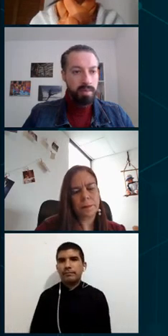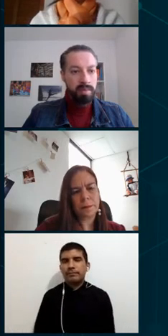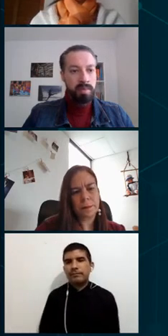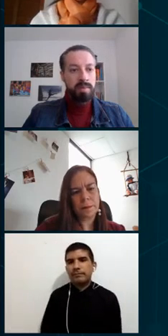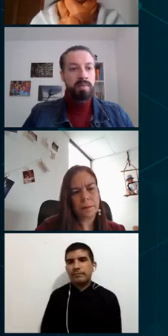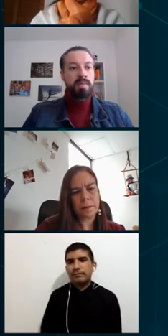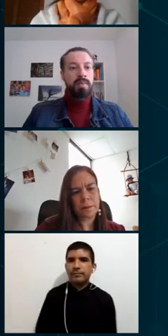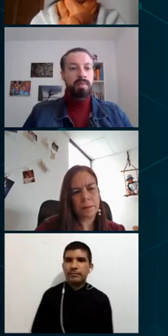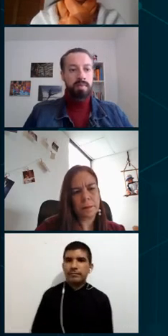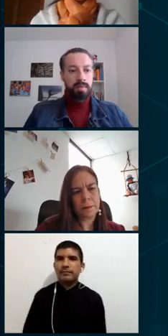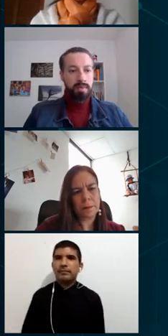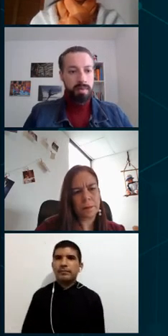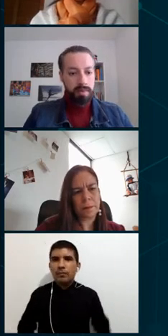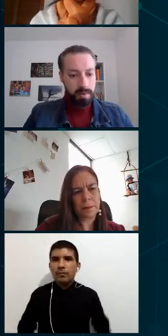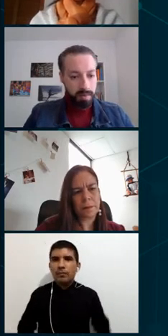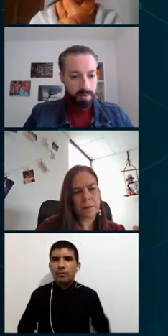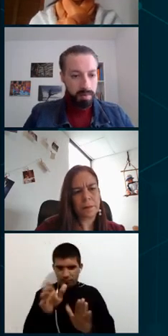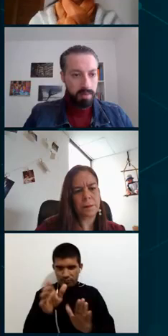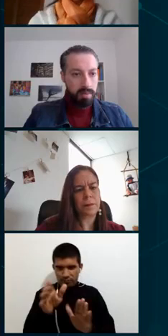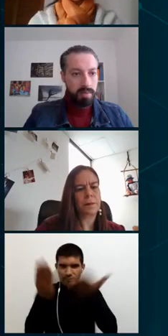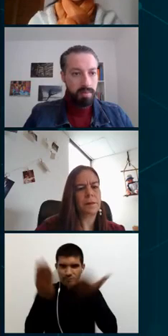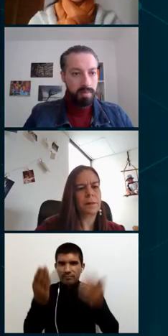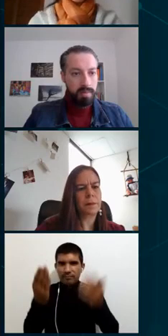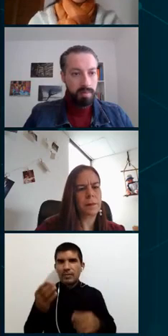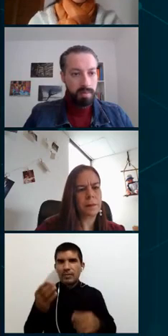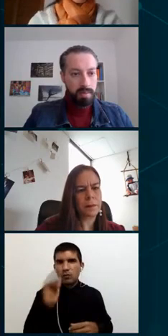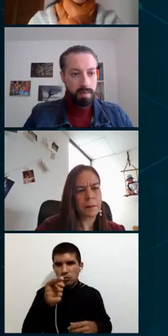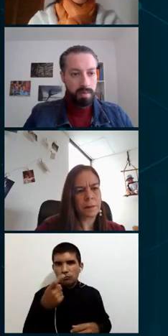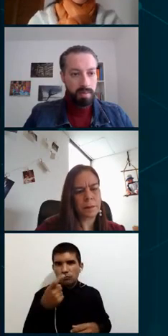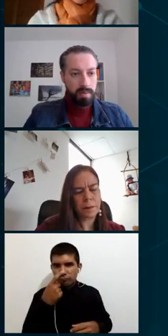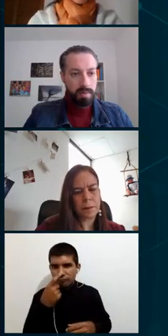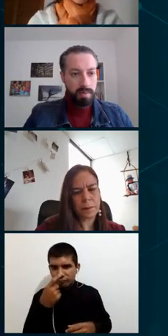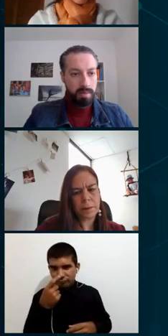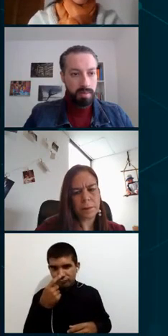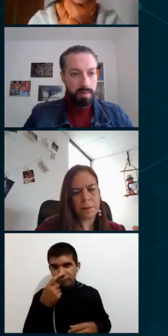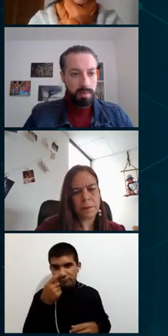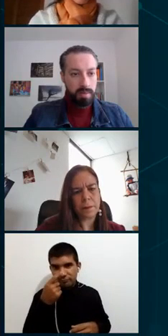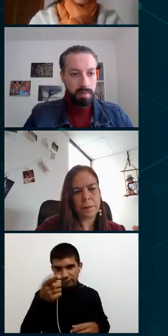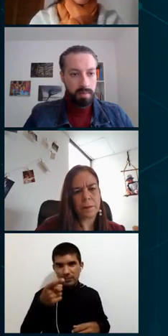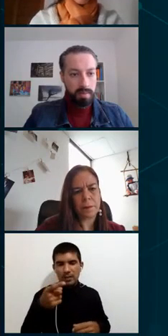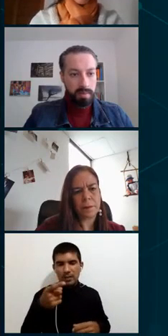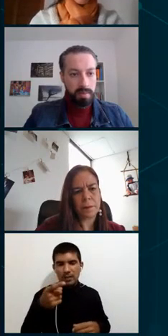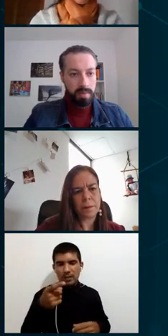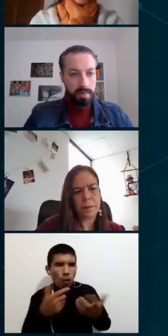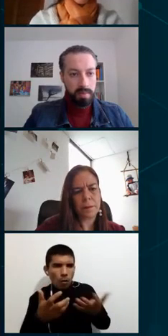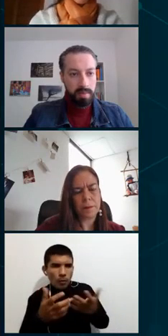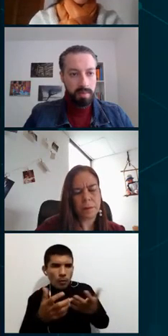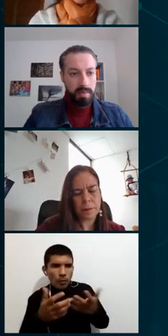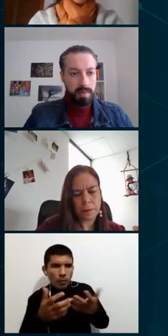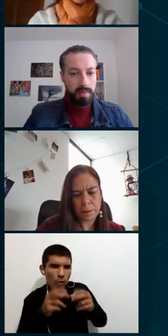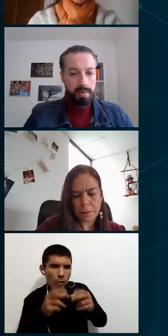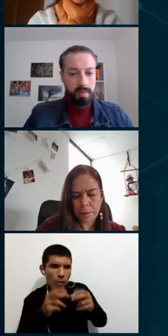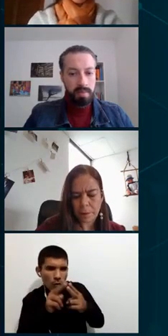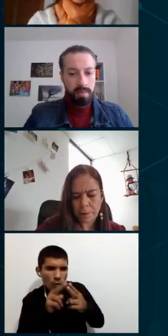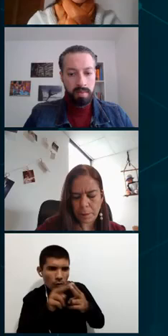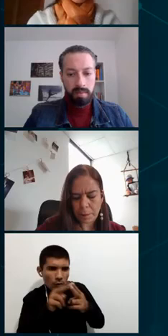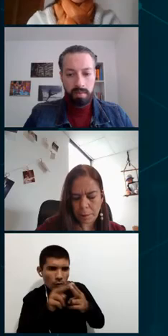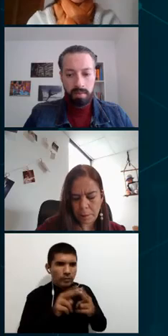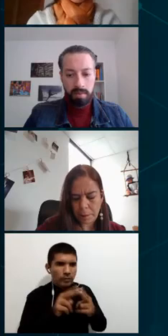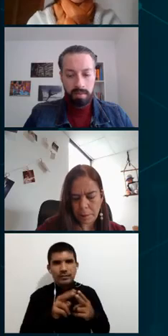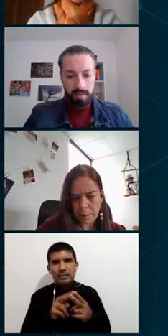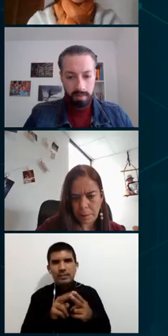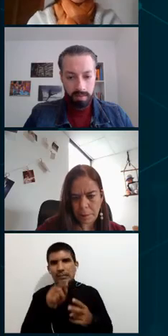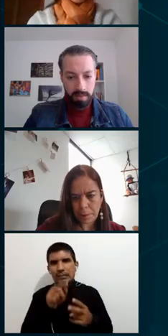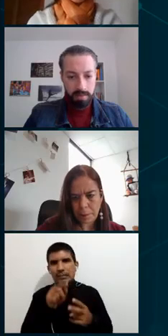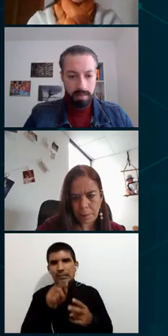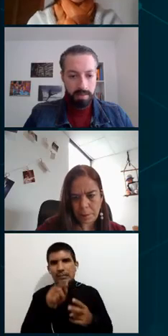los invitamos para que conozcan un poquitico pues, cuál es el ejemplo que traemos de acuerdo ya a la